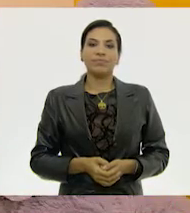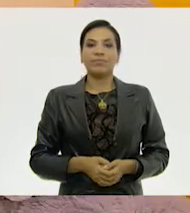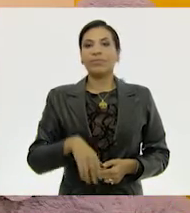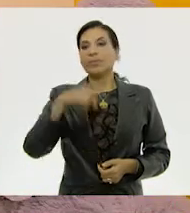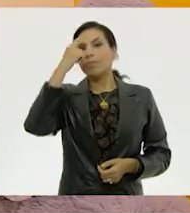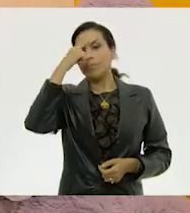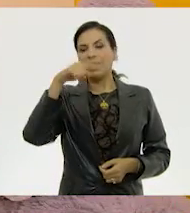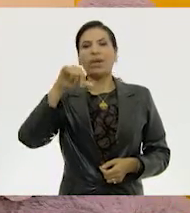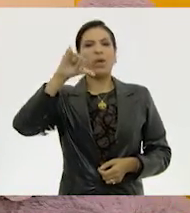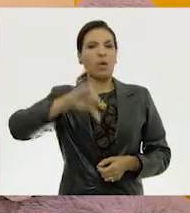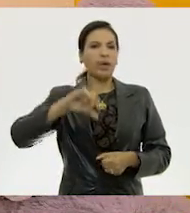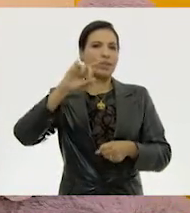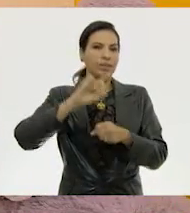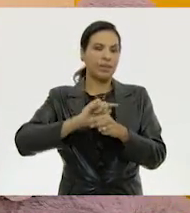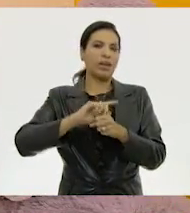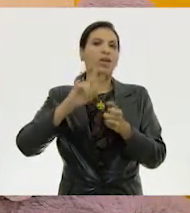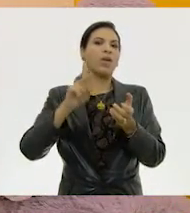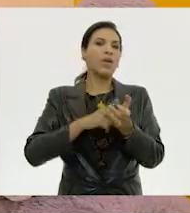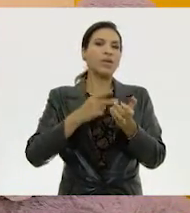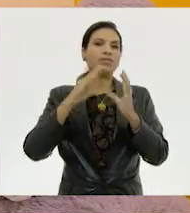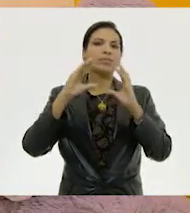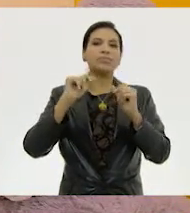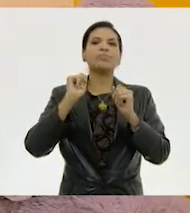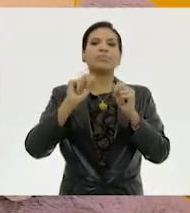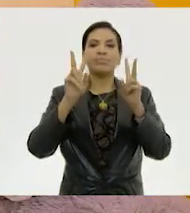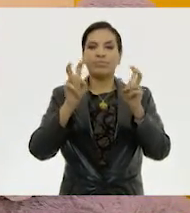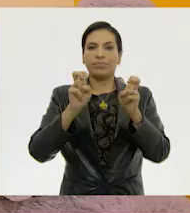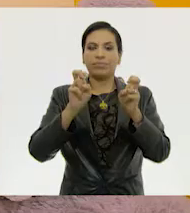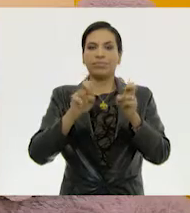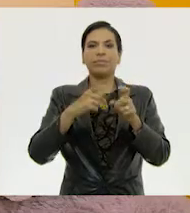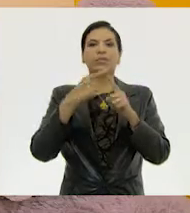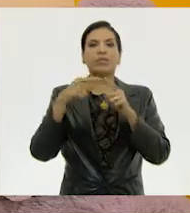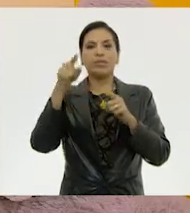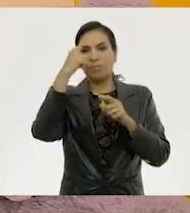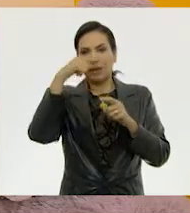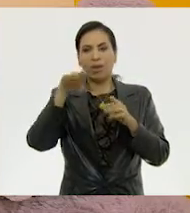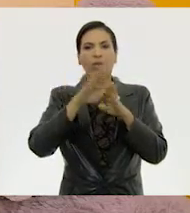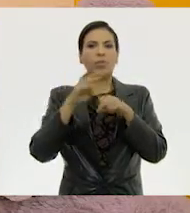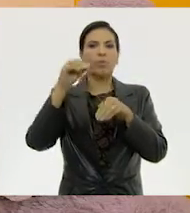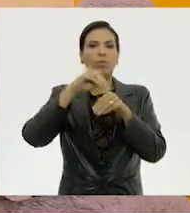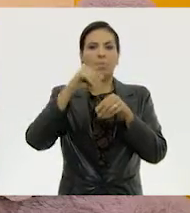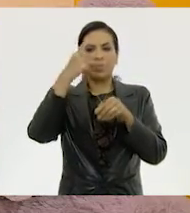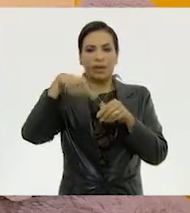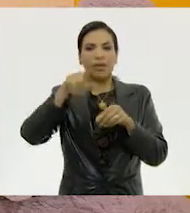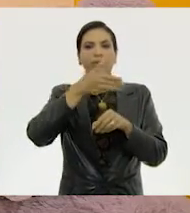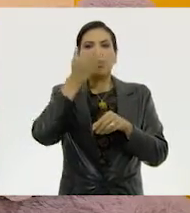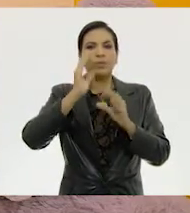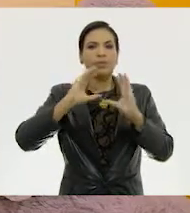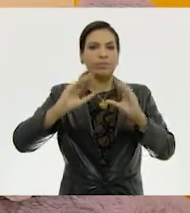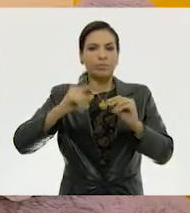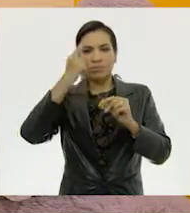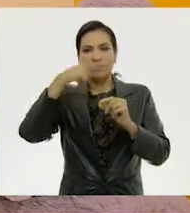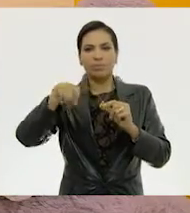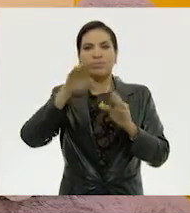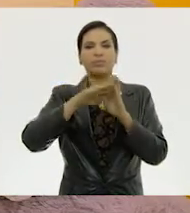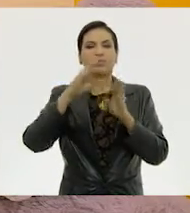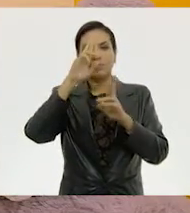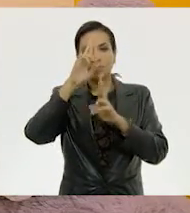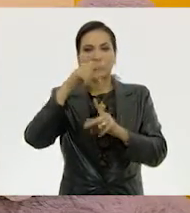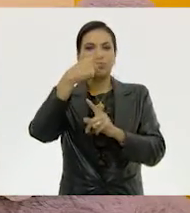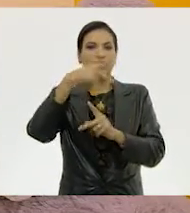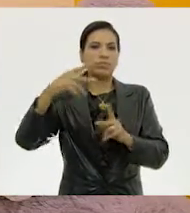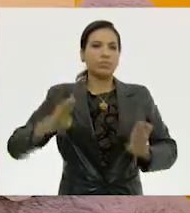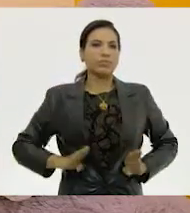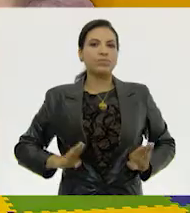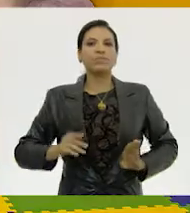Para la sesión del día de hoy, retomaremos el tema de estrategias para establecer rutinas respetando el ritmo de las niñas